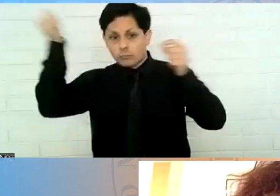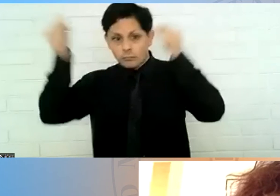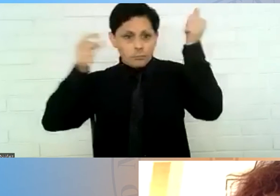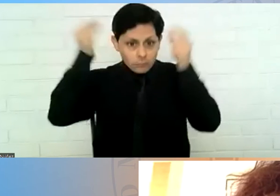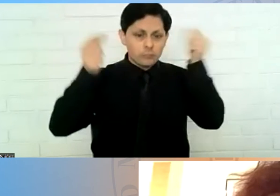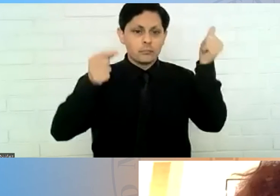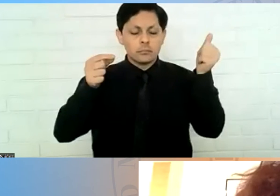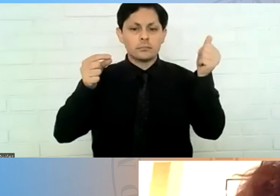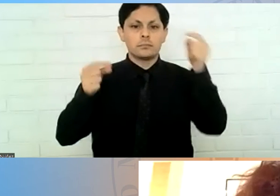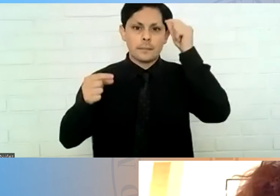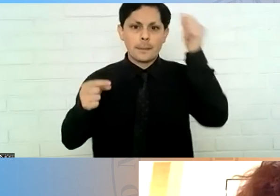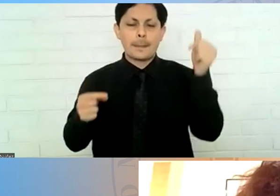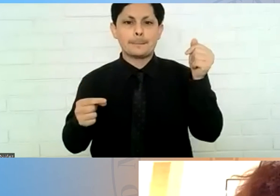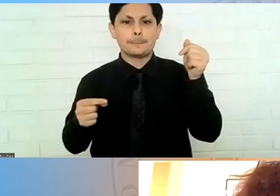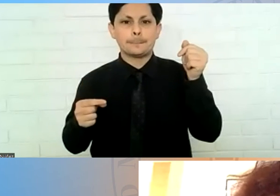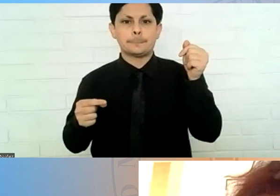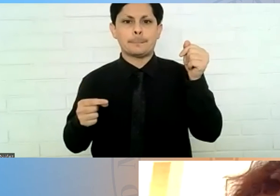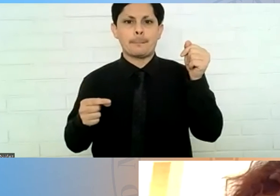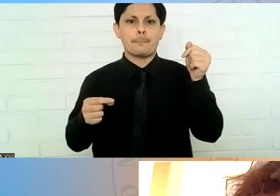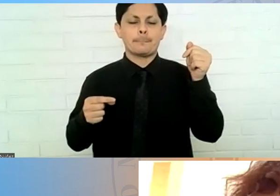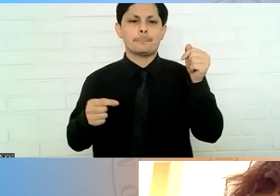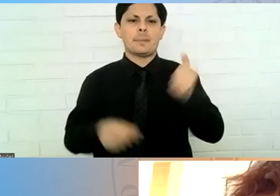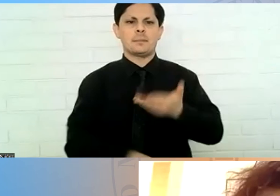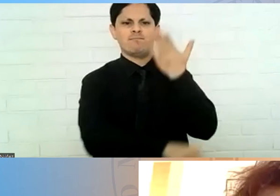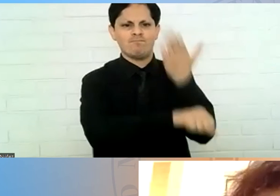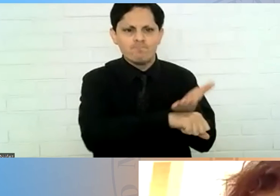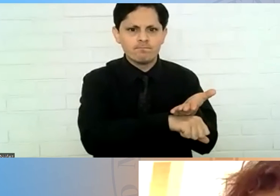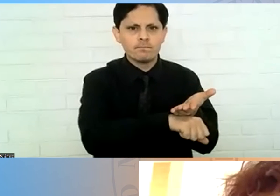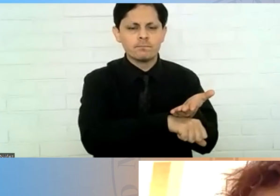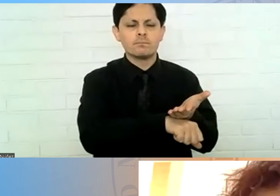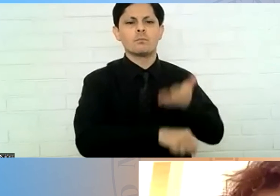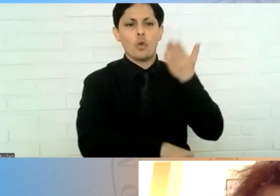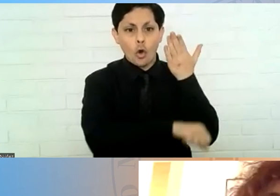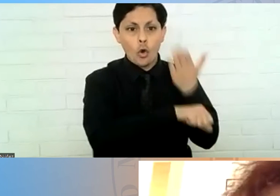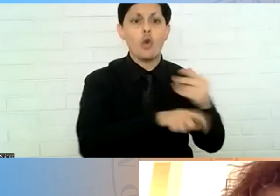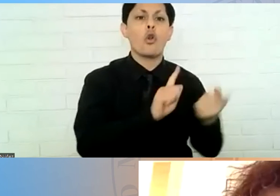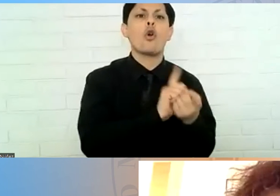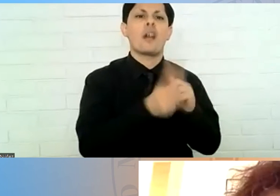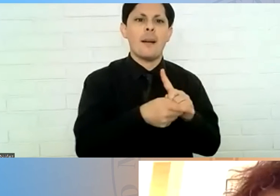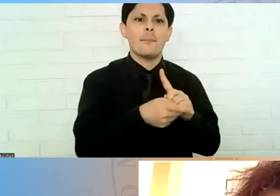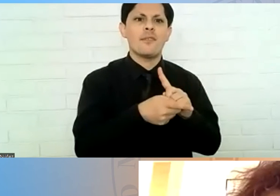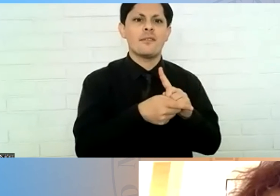Esto de solicitar, hacer los cambios, porque los cambios vienen en el fondo de las demandas